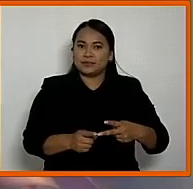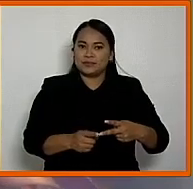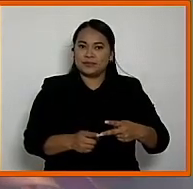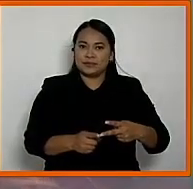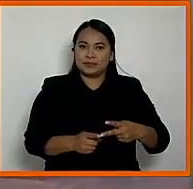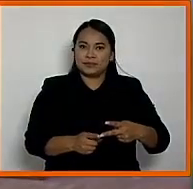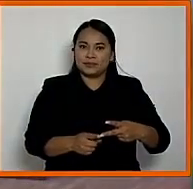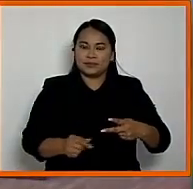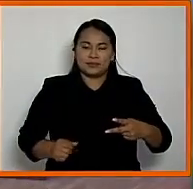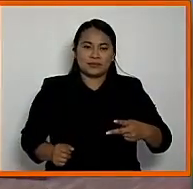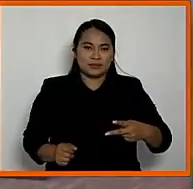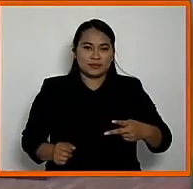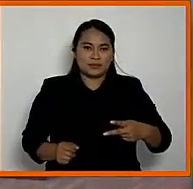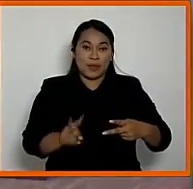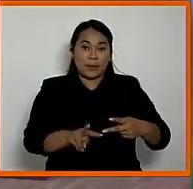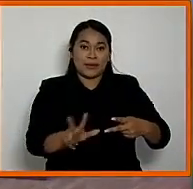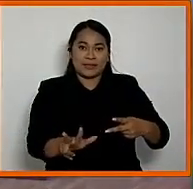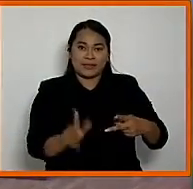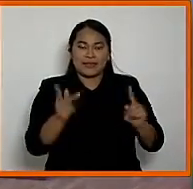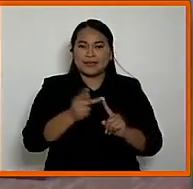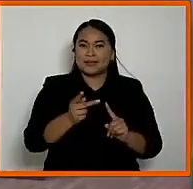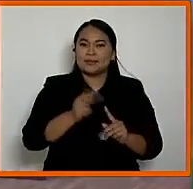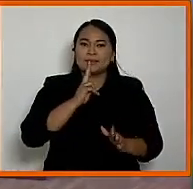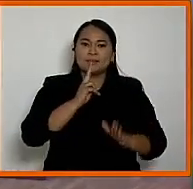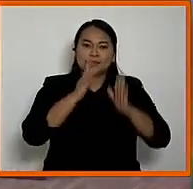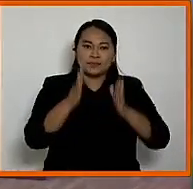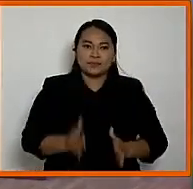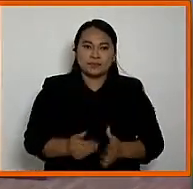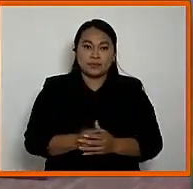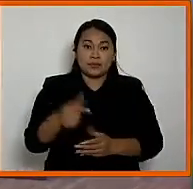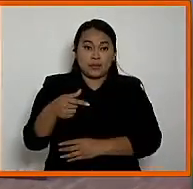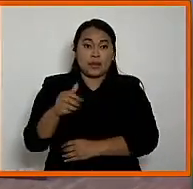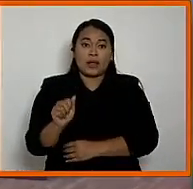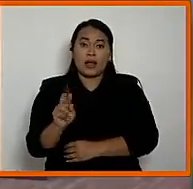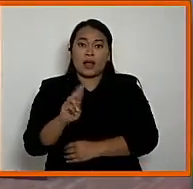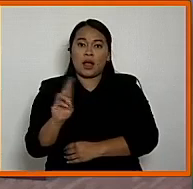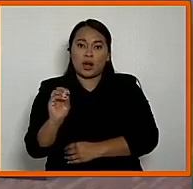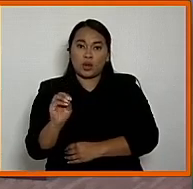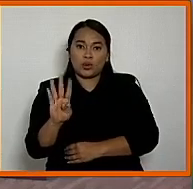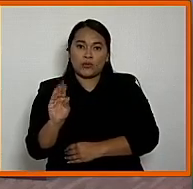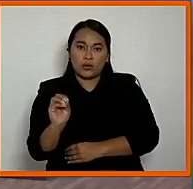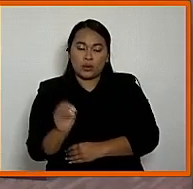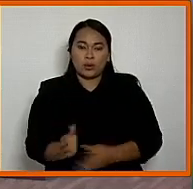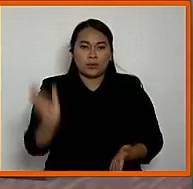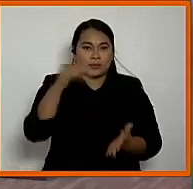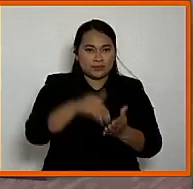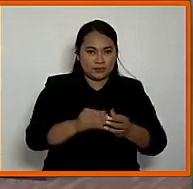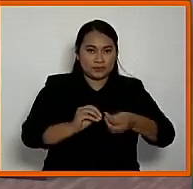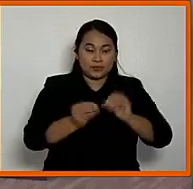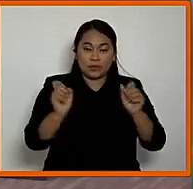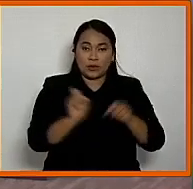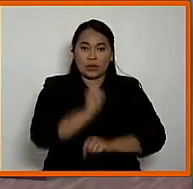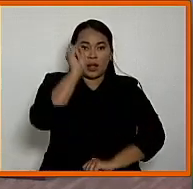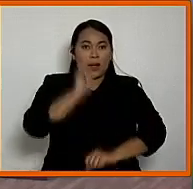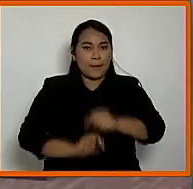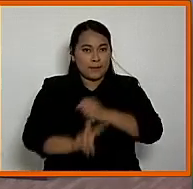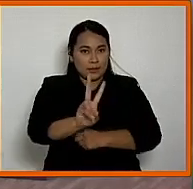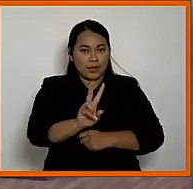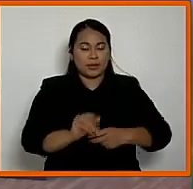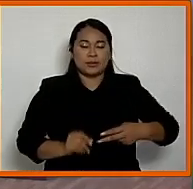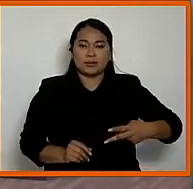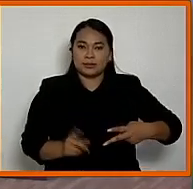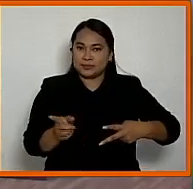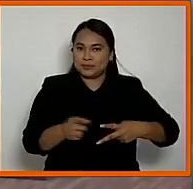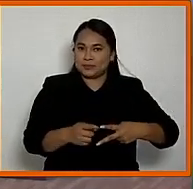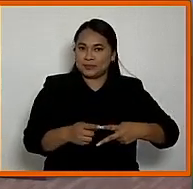doy a conocer tu número ganador, 23, con su catrachada, Garrobo. Con mucho gusto te vuelvo a repetir, jugador, tus números favorecidos para premiados.